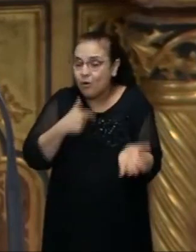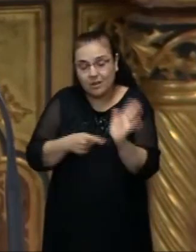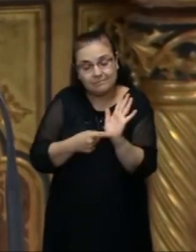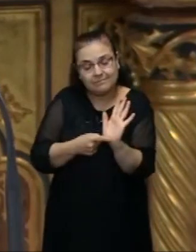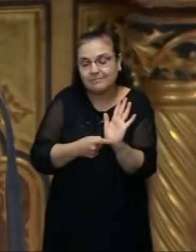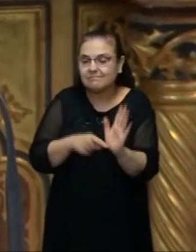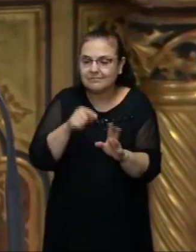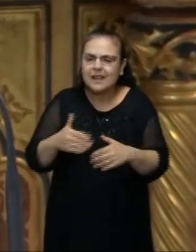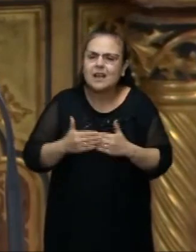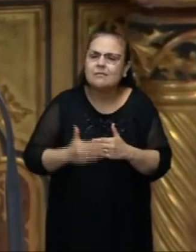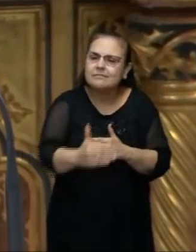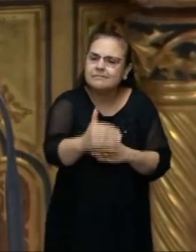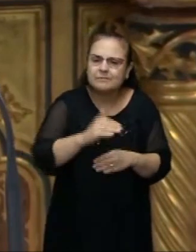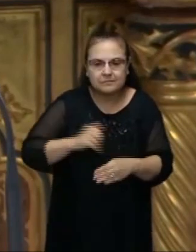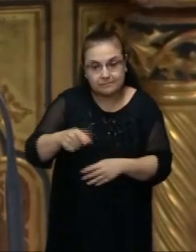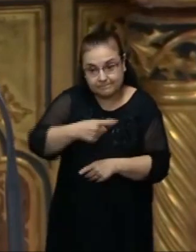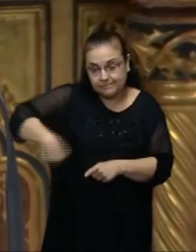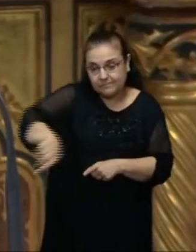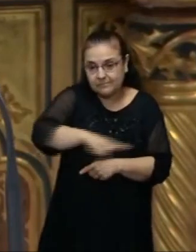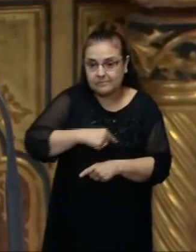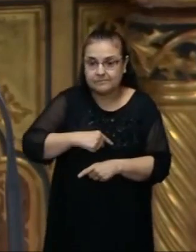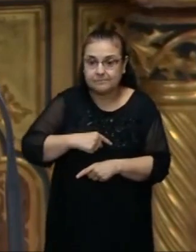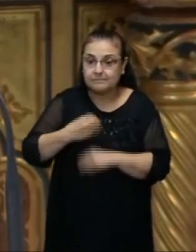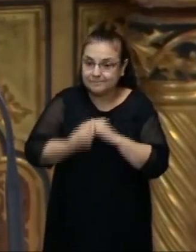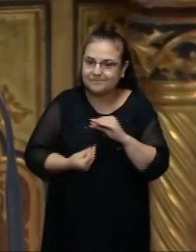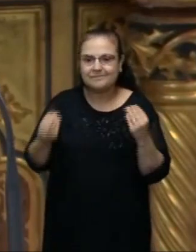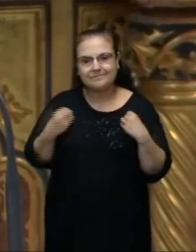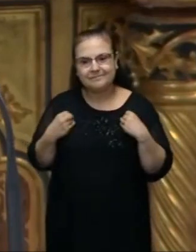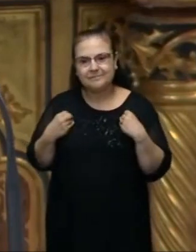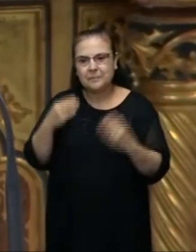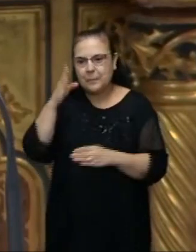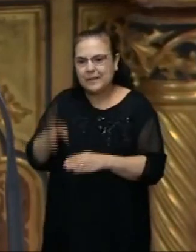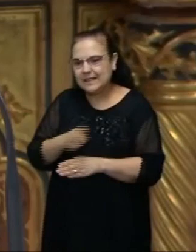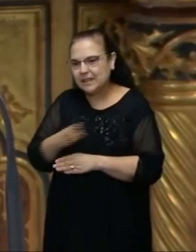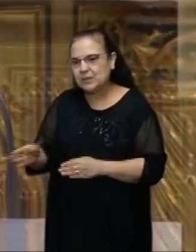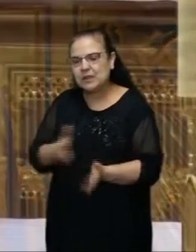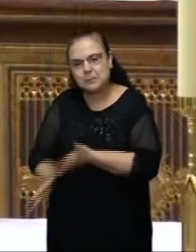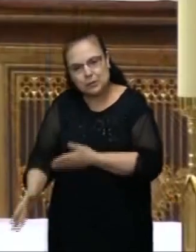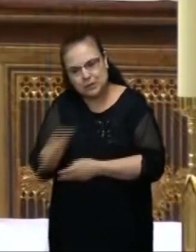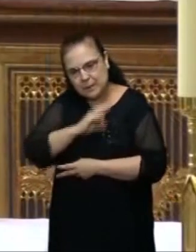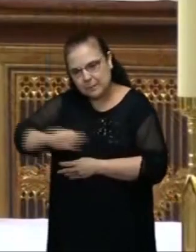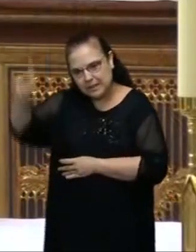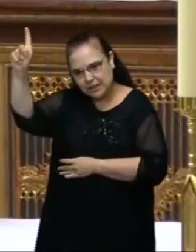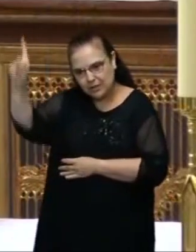ahora te presentamos. Será para nosotros pan de vida.